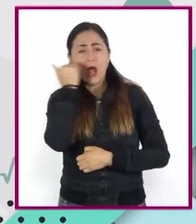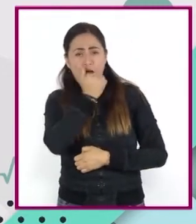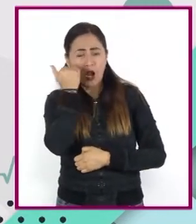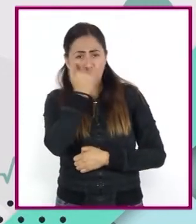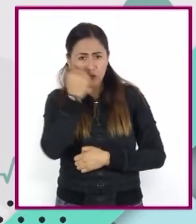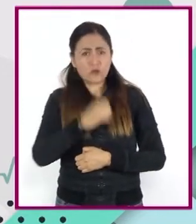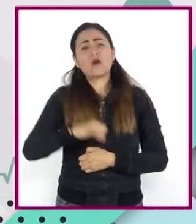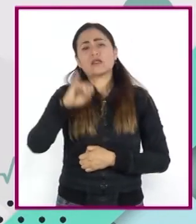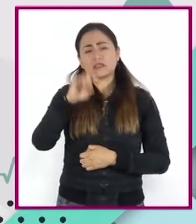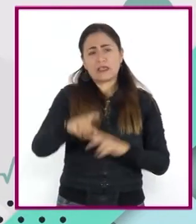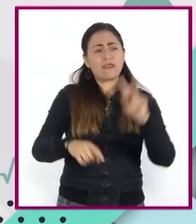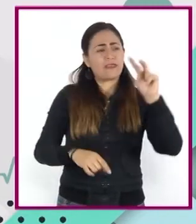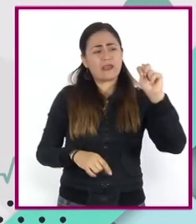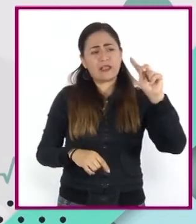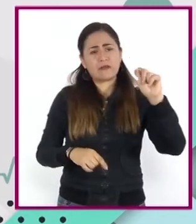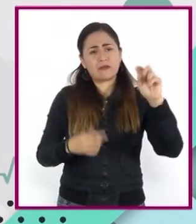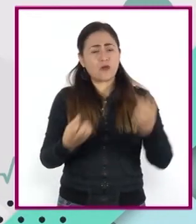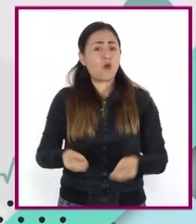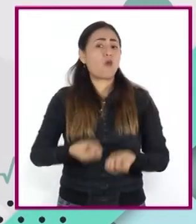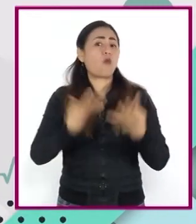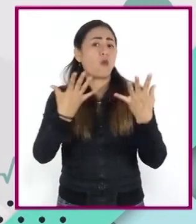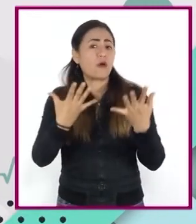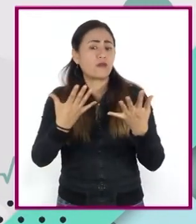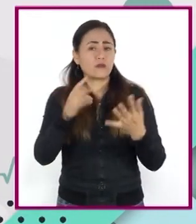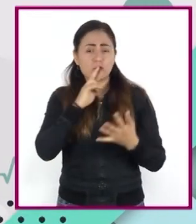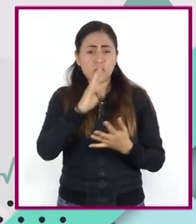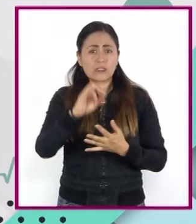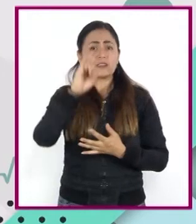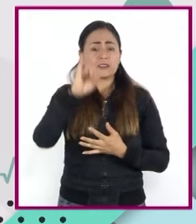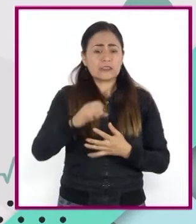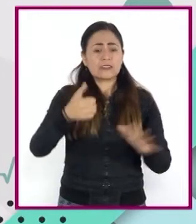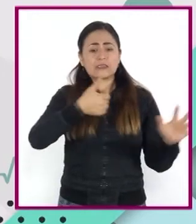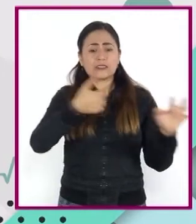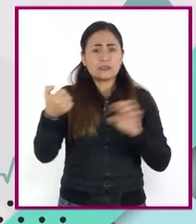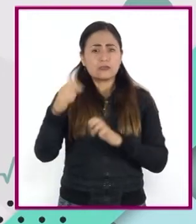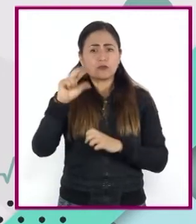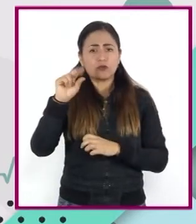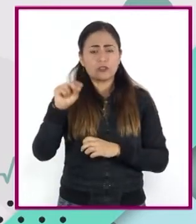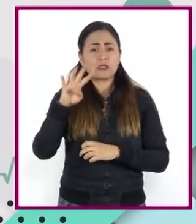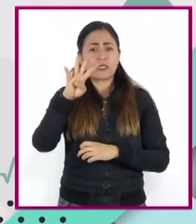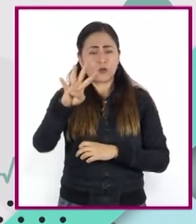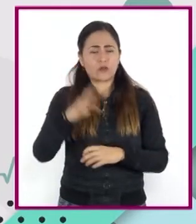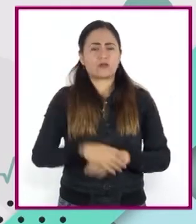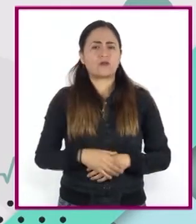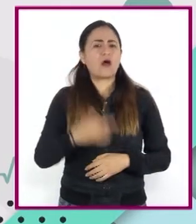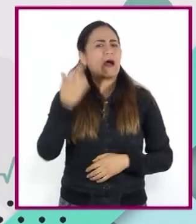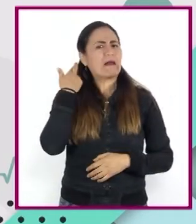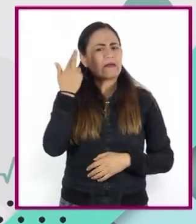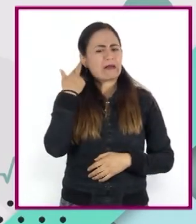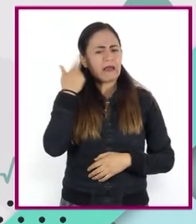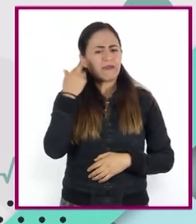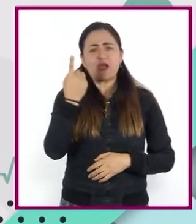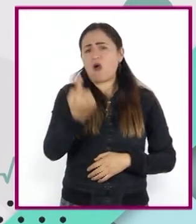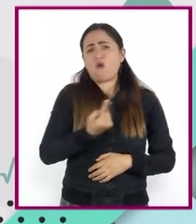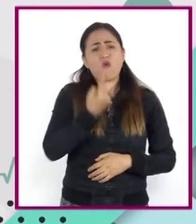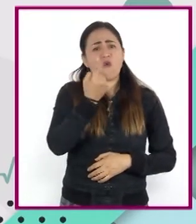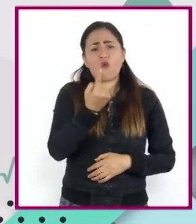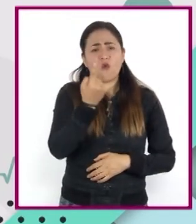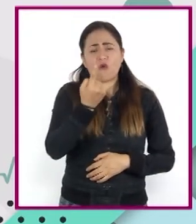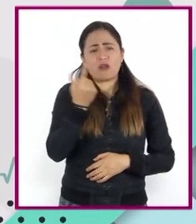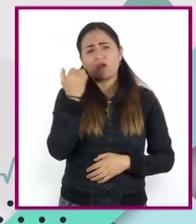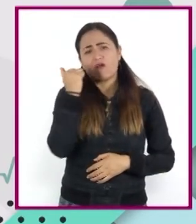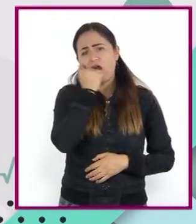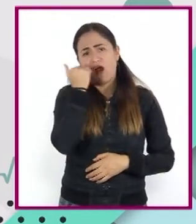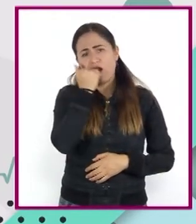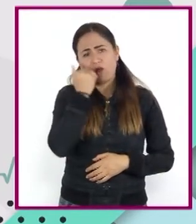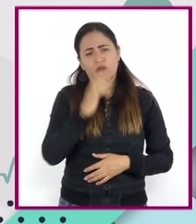que utilizan la televisión fue de 684. En el caso de la radio, un estudiante la mencionó.